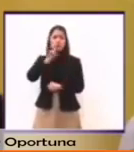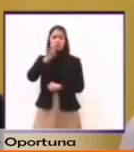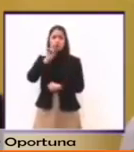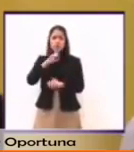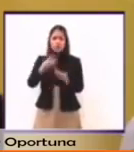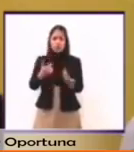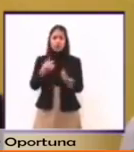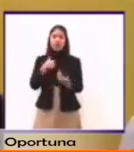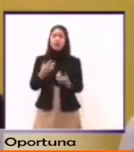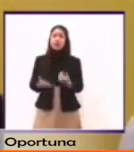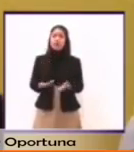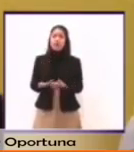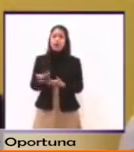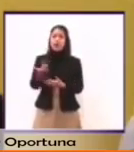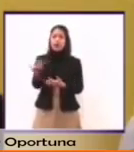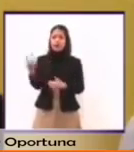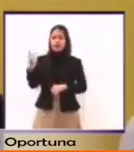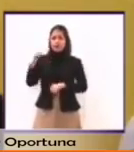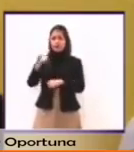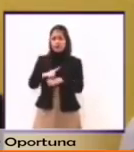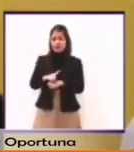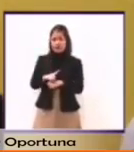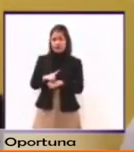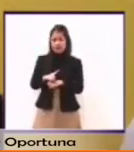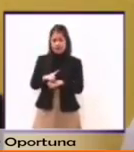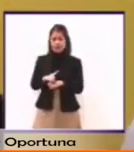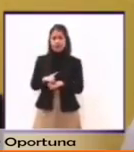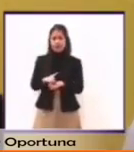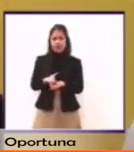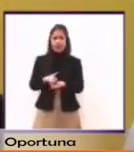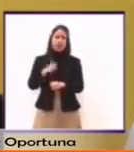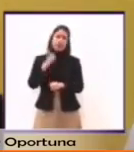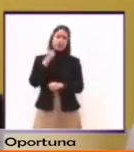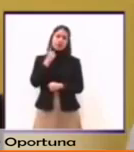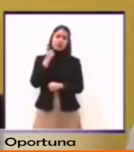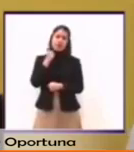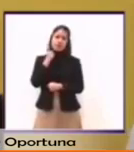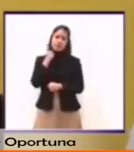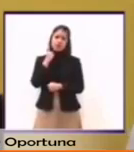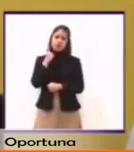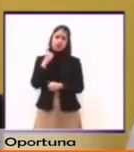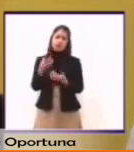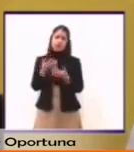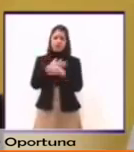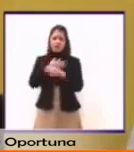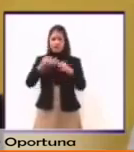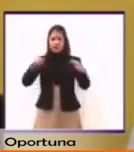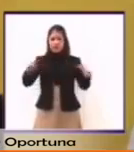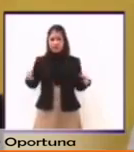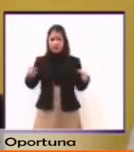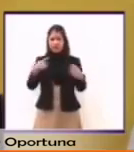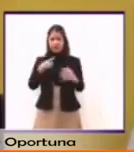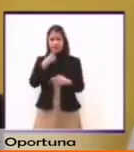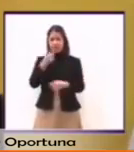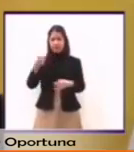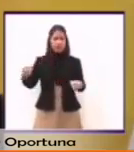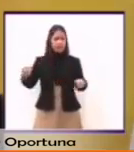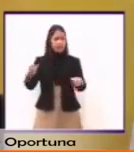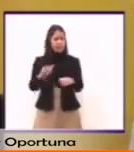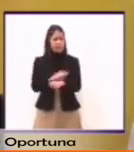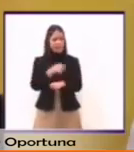8 días, en voz de un compañero diputado, se decía las cosas que ocurren en el